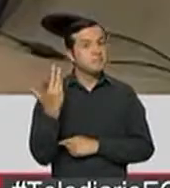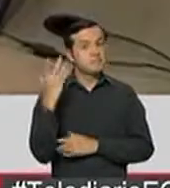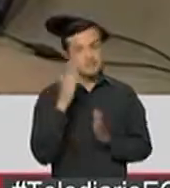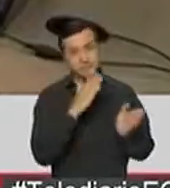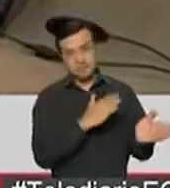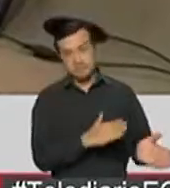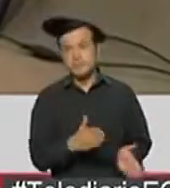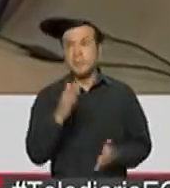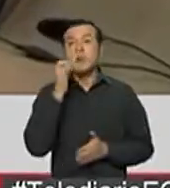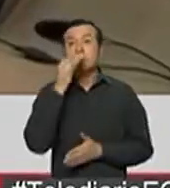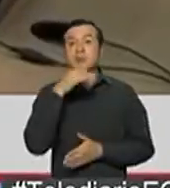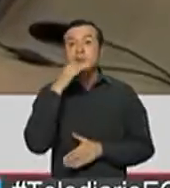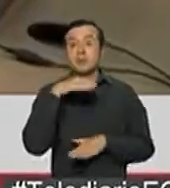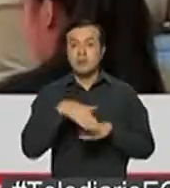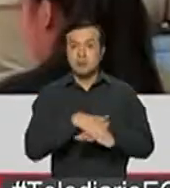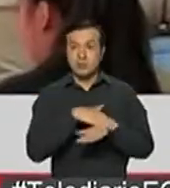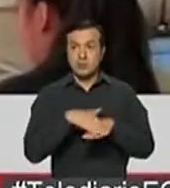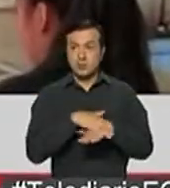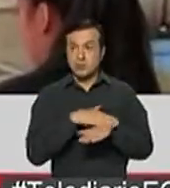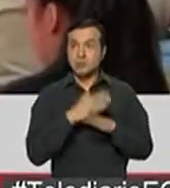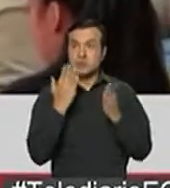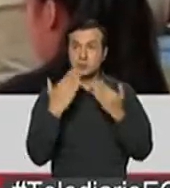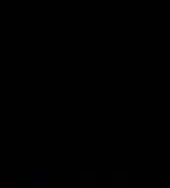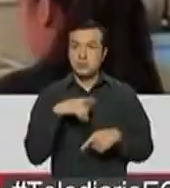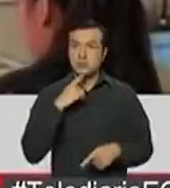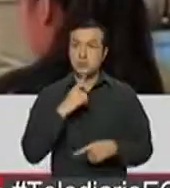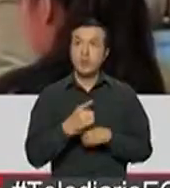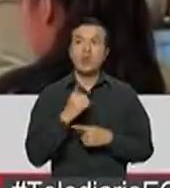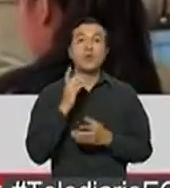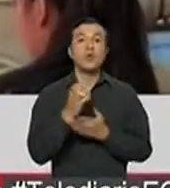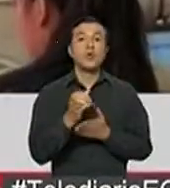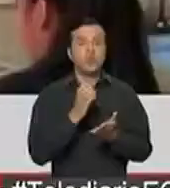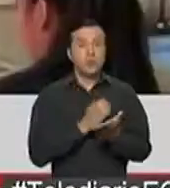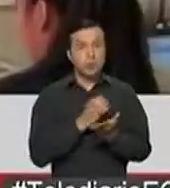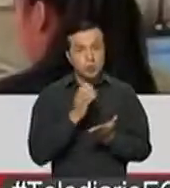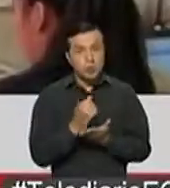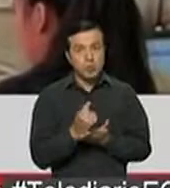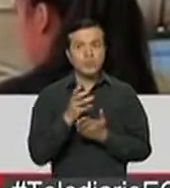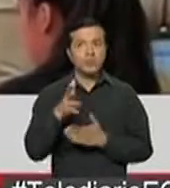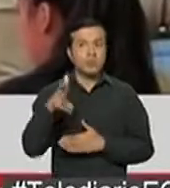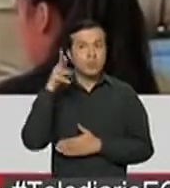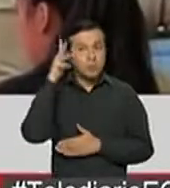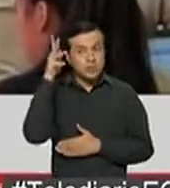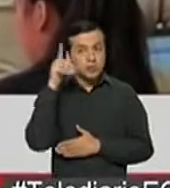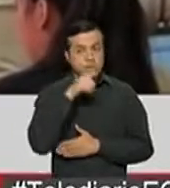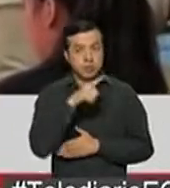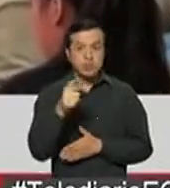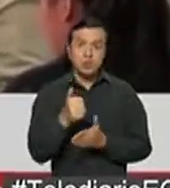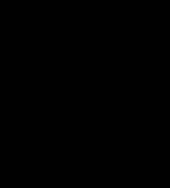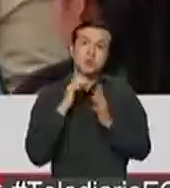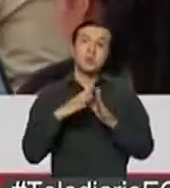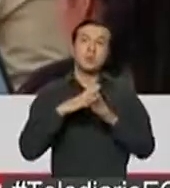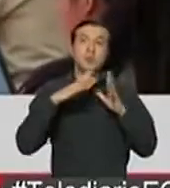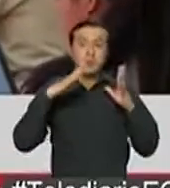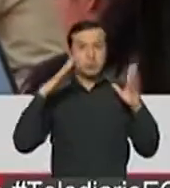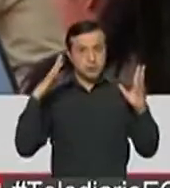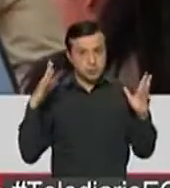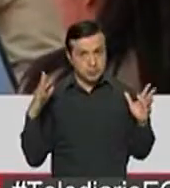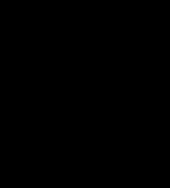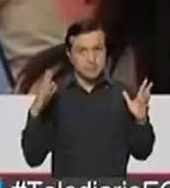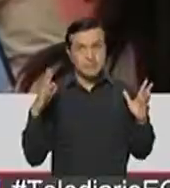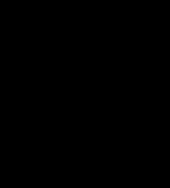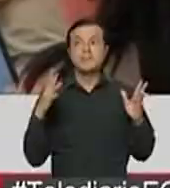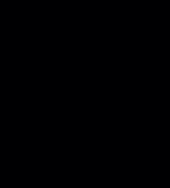para rendir el examen ser bachiller. Mediante cursos y los profesores también me han ayudado mucho para poder